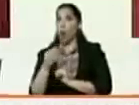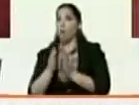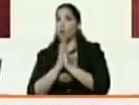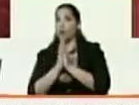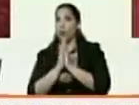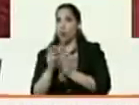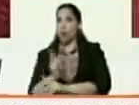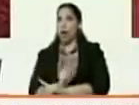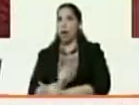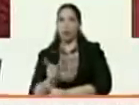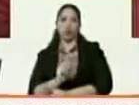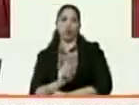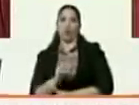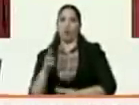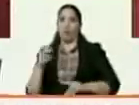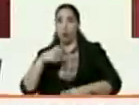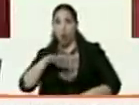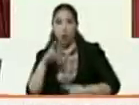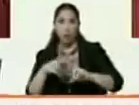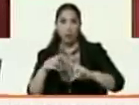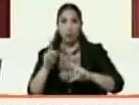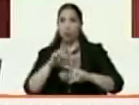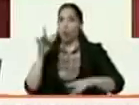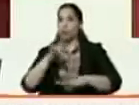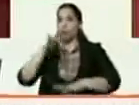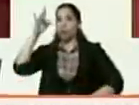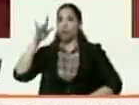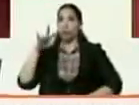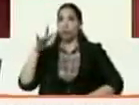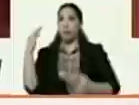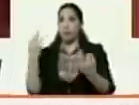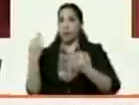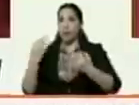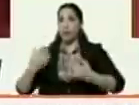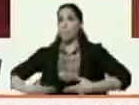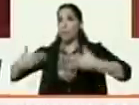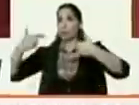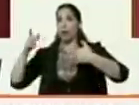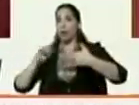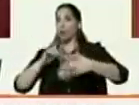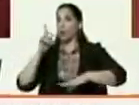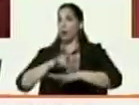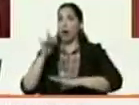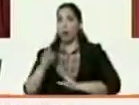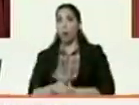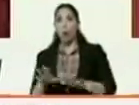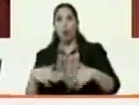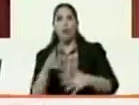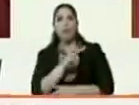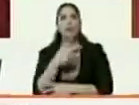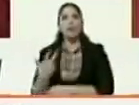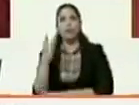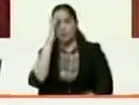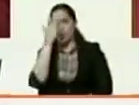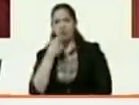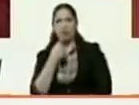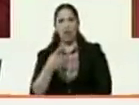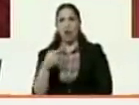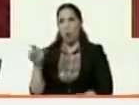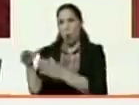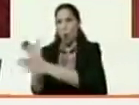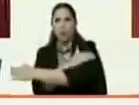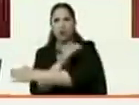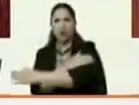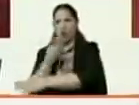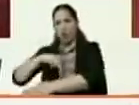tachirense, porque no ha llegado el momento de la verdadera batalla. Cuando el 23 de febrero dijeron ellos, vamos a